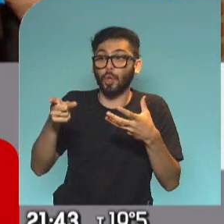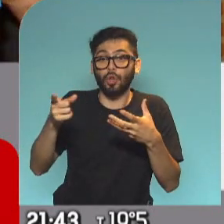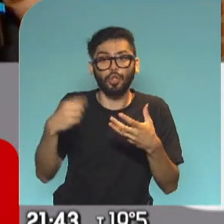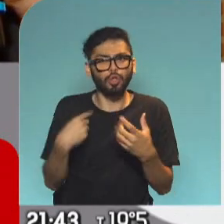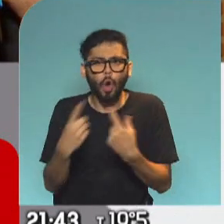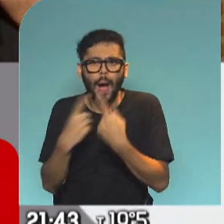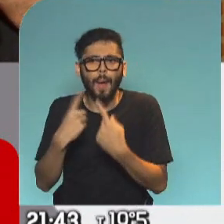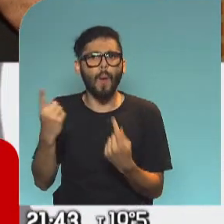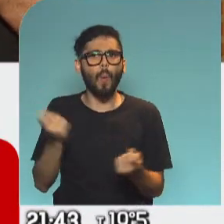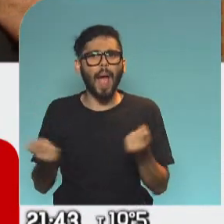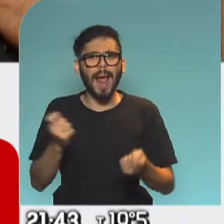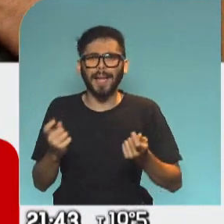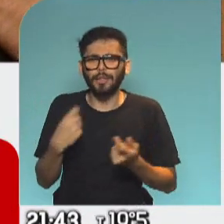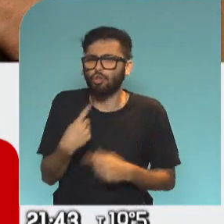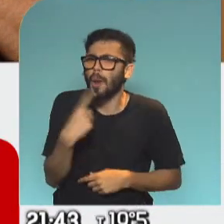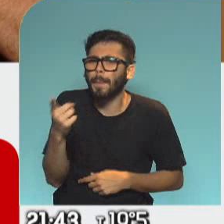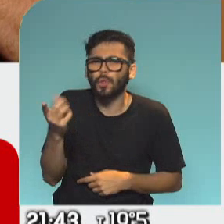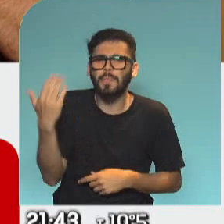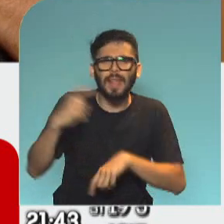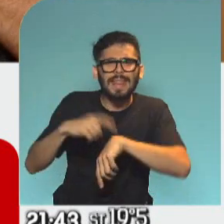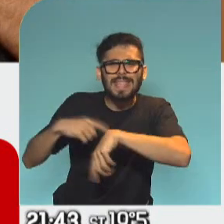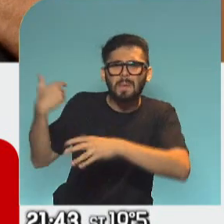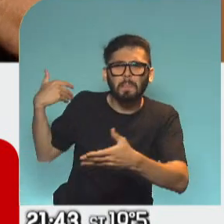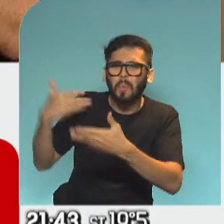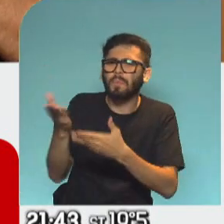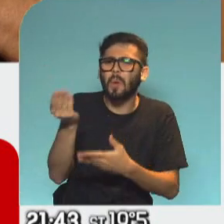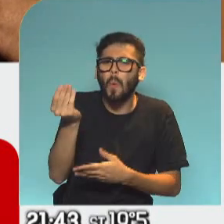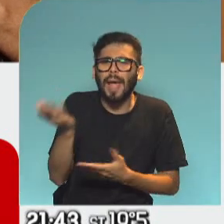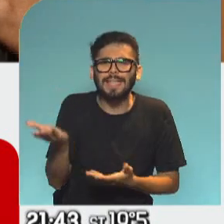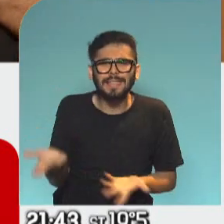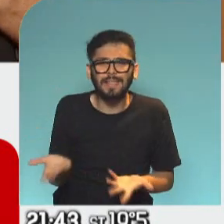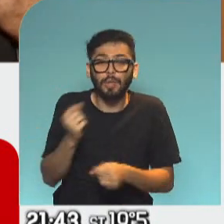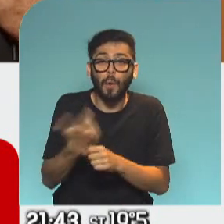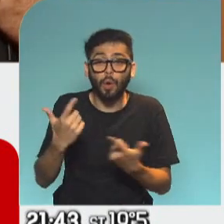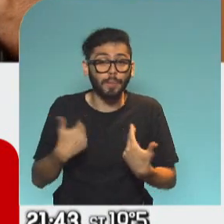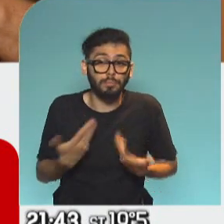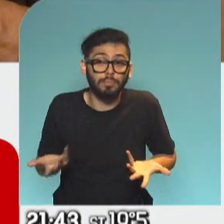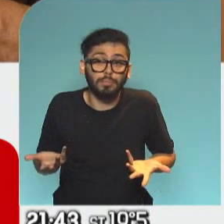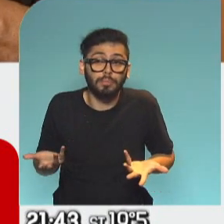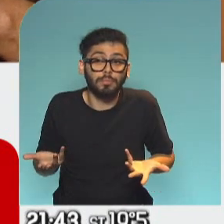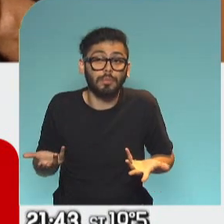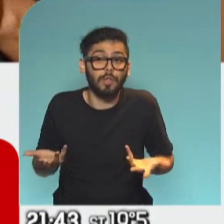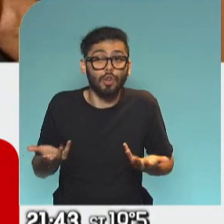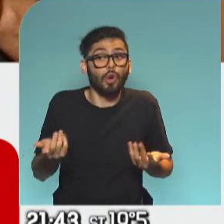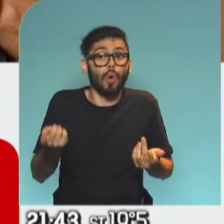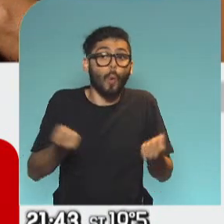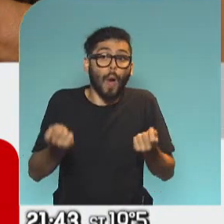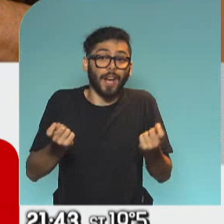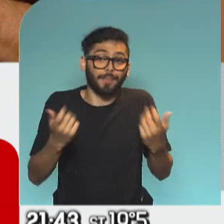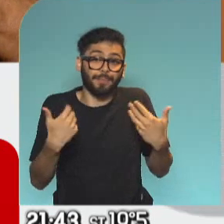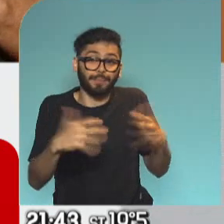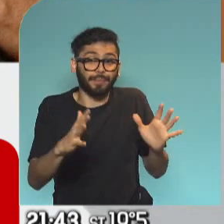hablando con uno de los bailarines y le pregunté, ¿qué hiciste durante todo este tiempo que no había trabajo? Y me dijo, bueno, retomé mi actividad